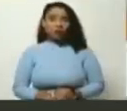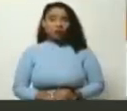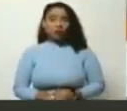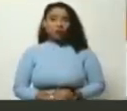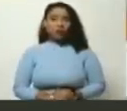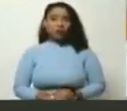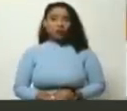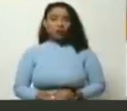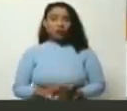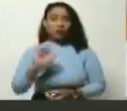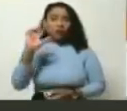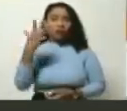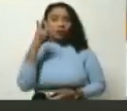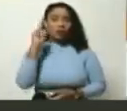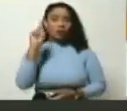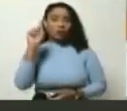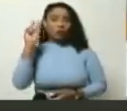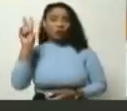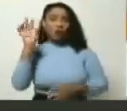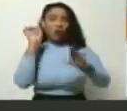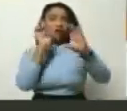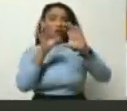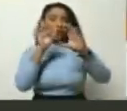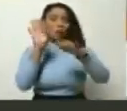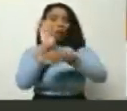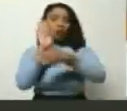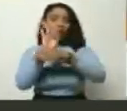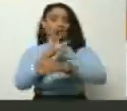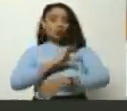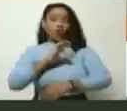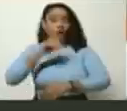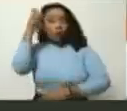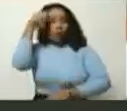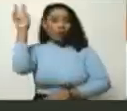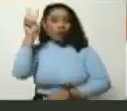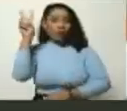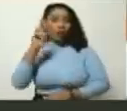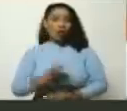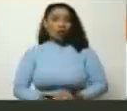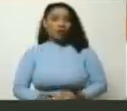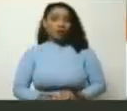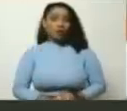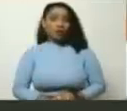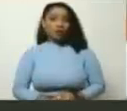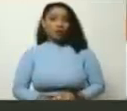3.2. Fondo para la protección social del pueblo venezolano.